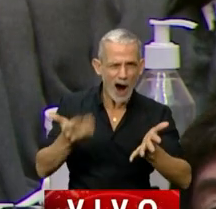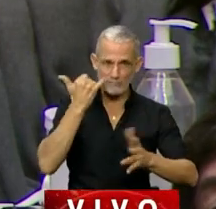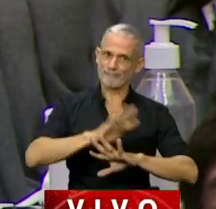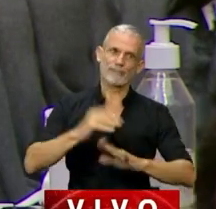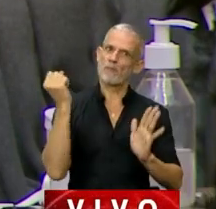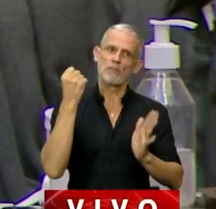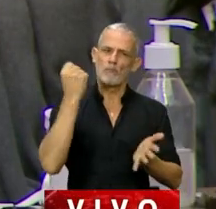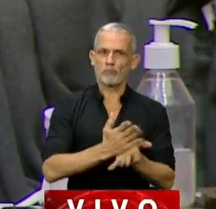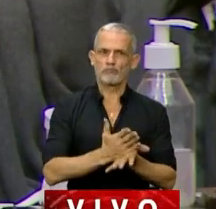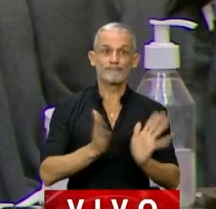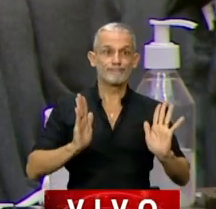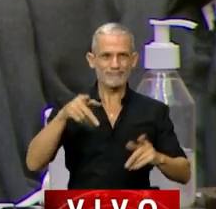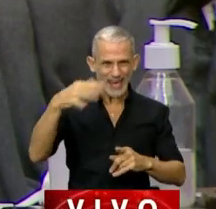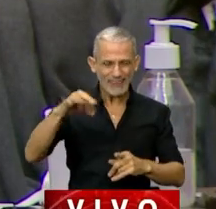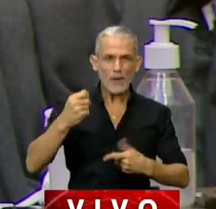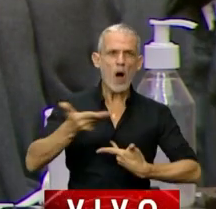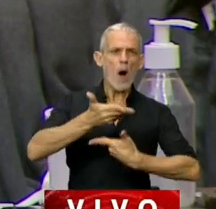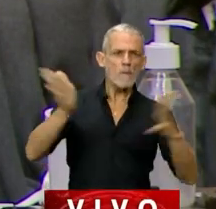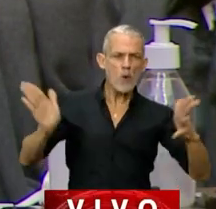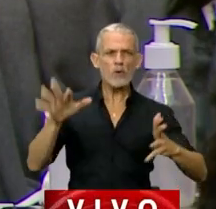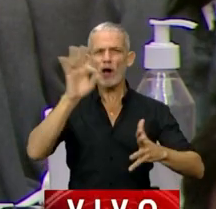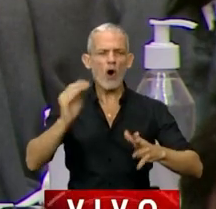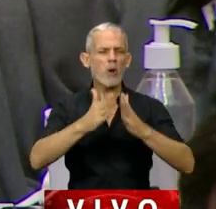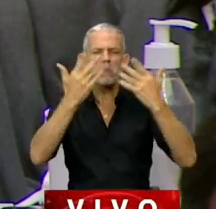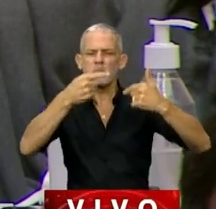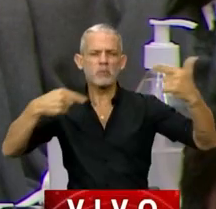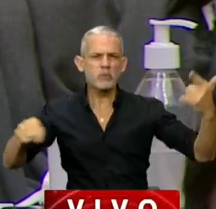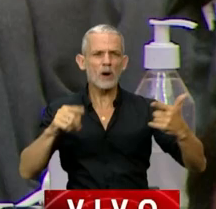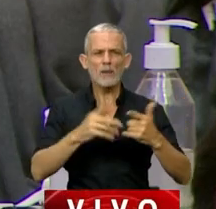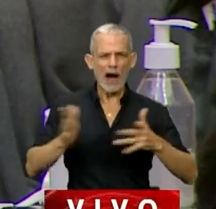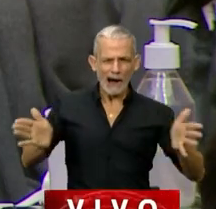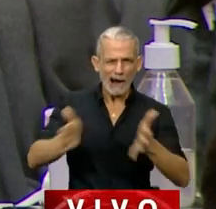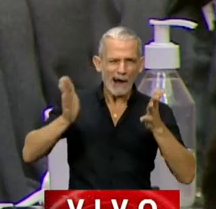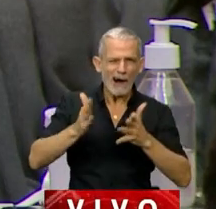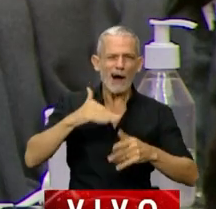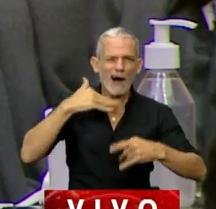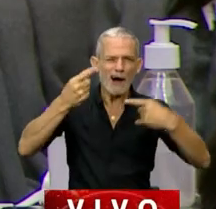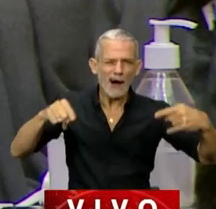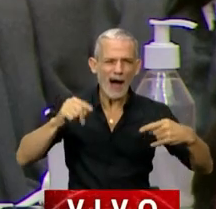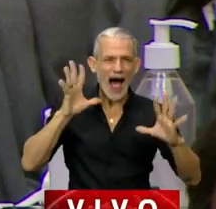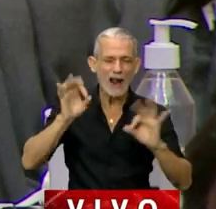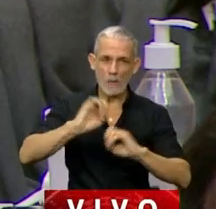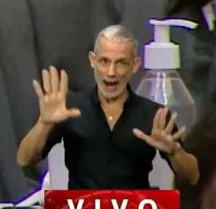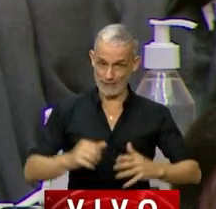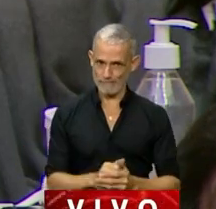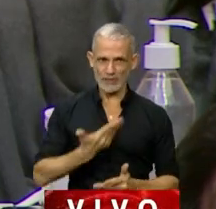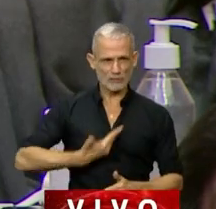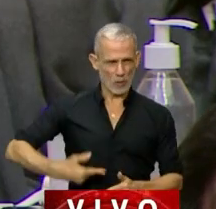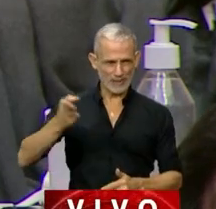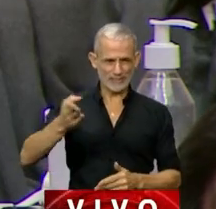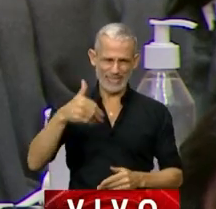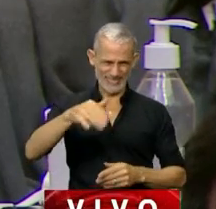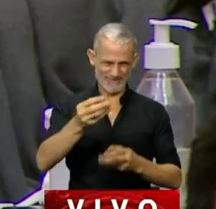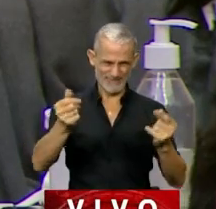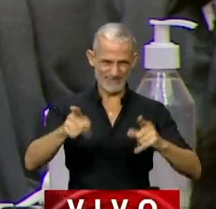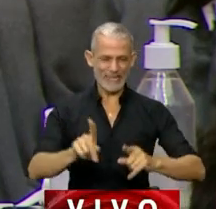a quien hiciere públicamente y por cualquier medio apología de un delito. Señor presidente, y